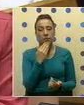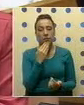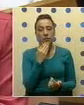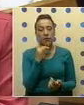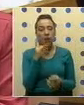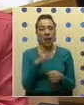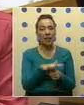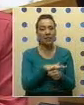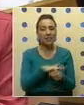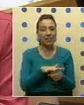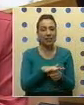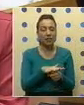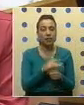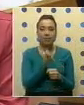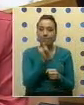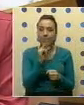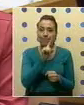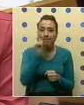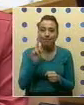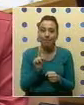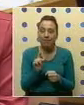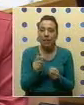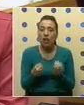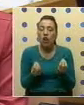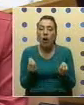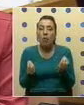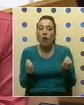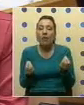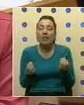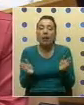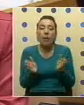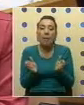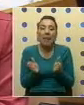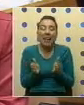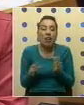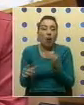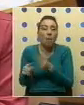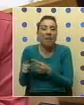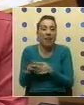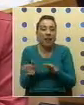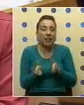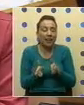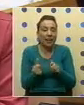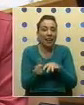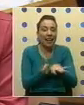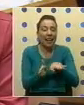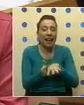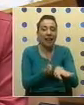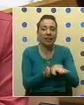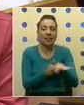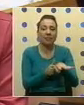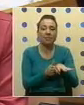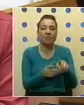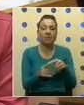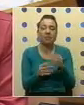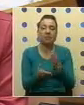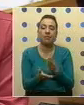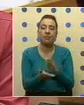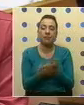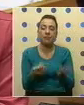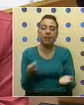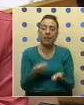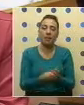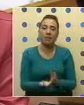una situación de incógnita, cómo lo van a hacer los pequeños y medianos regantes dado la situación de que tienen que hacer la